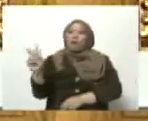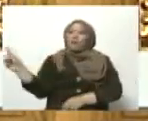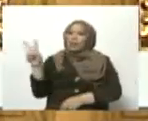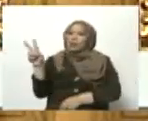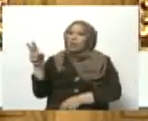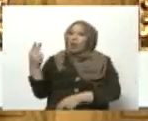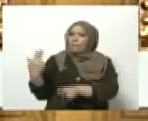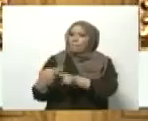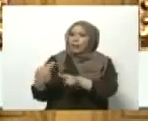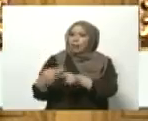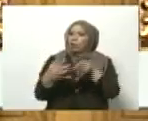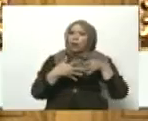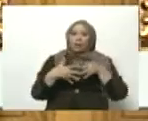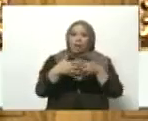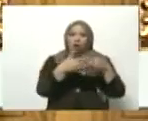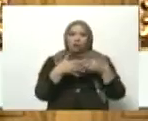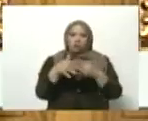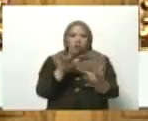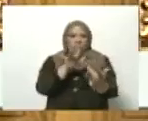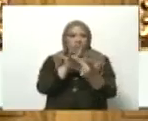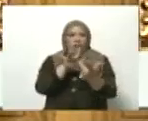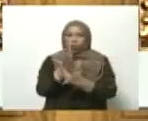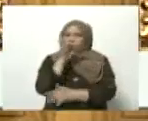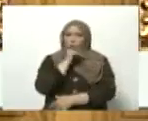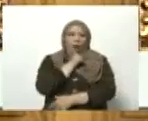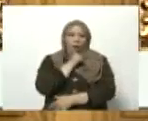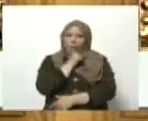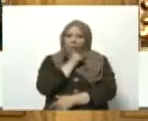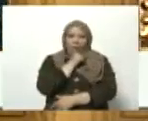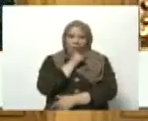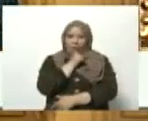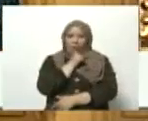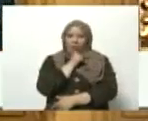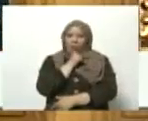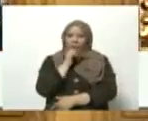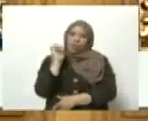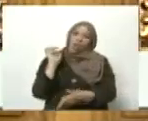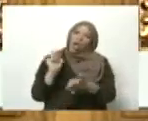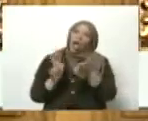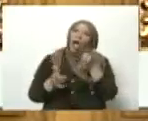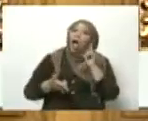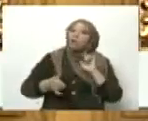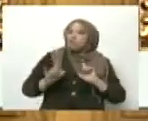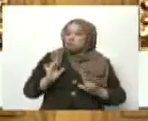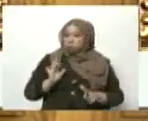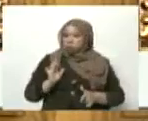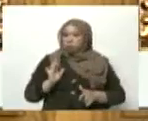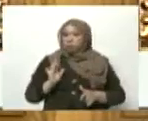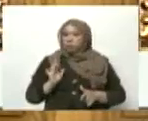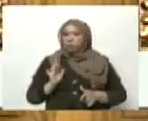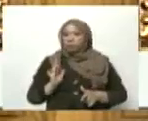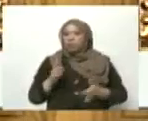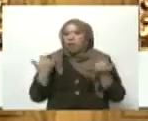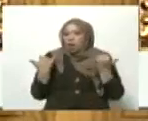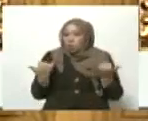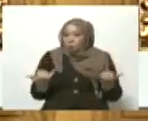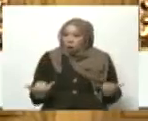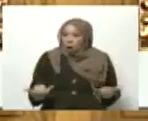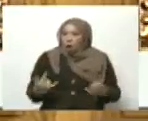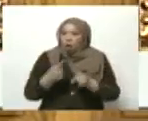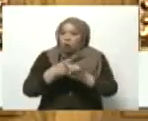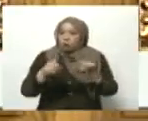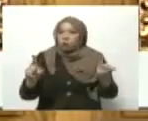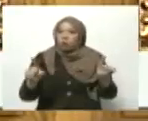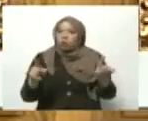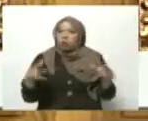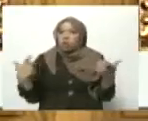Venezuela un peligro directo para la seguridad nacional. Ya veremos algunos casos donde sí llegaron a considerarlo. Mientras tanto, que se maten